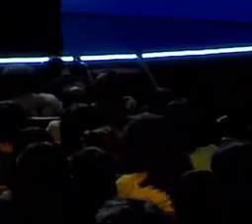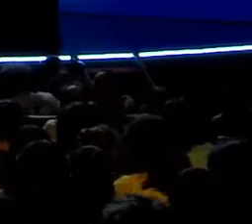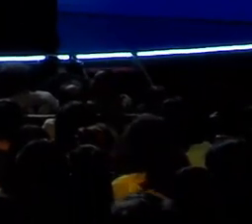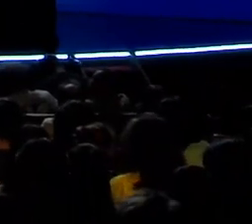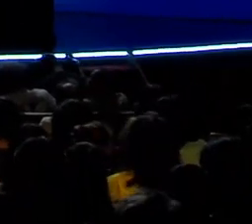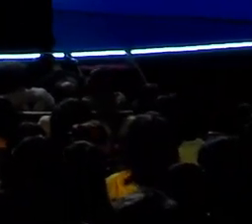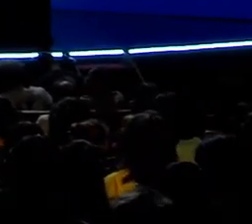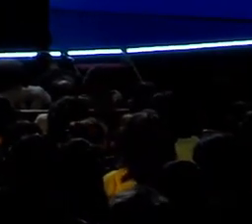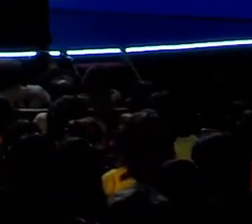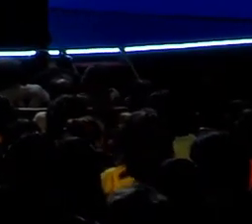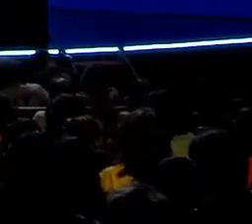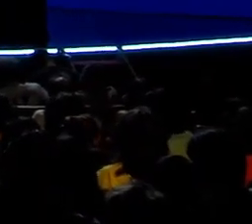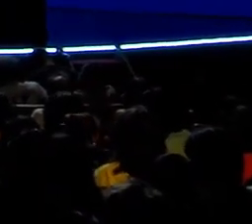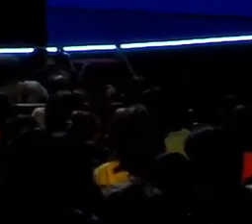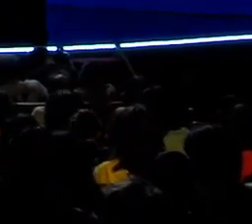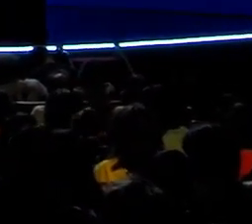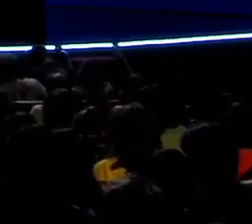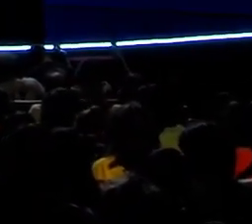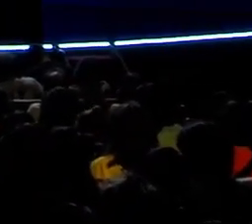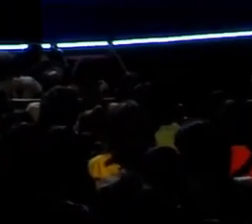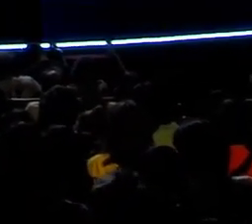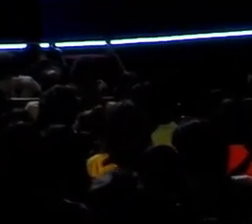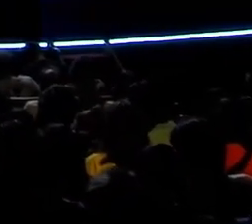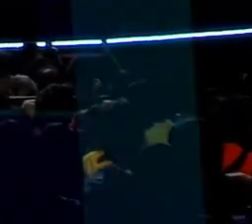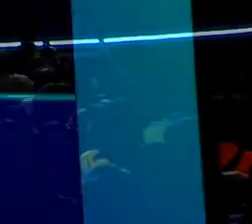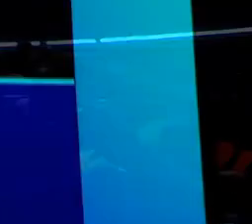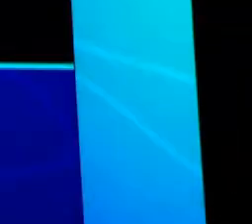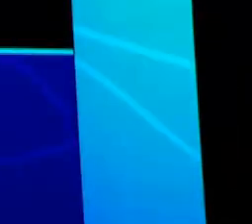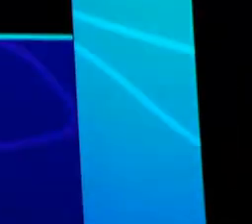como en méxico y chile- bienvenida